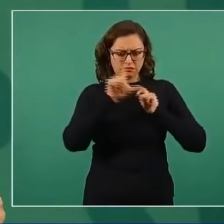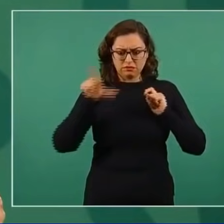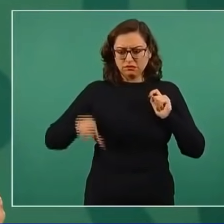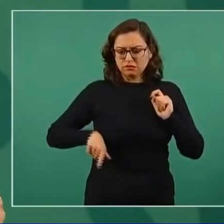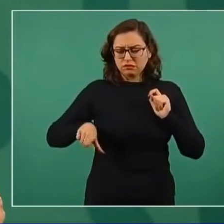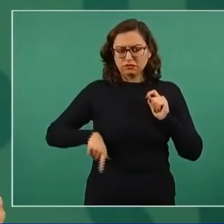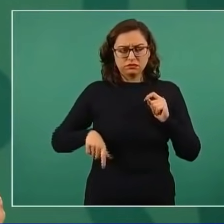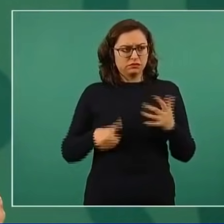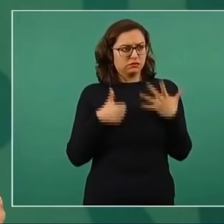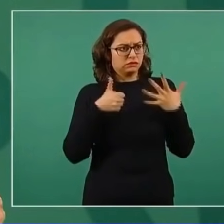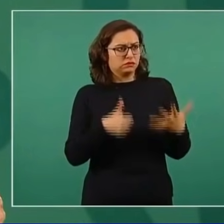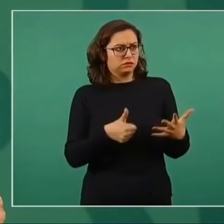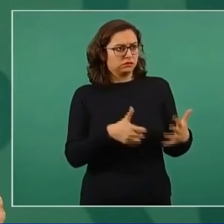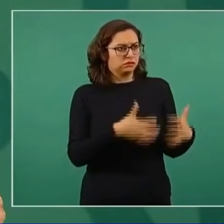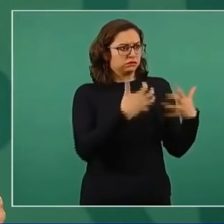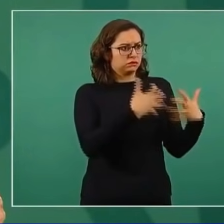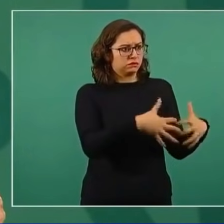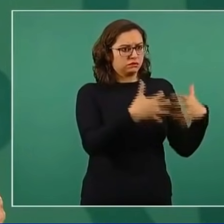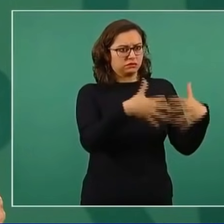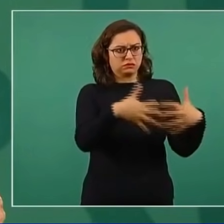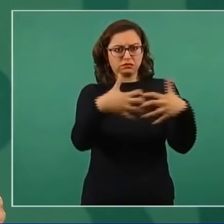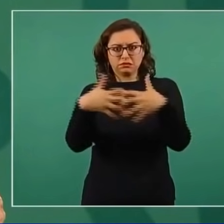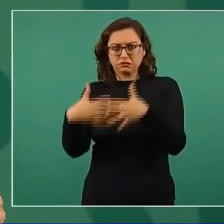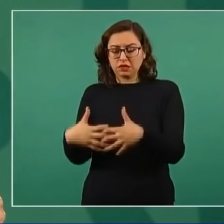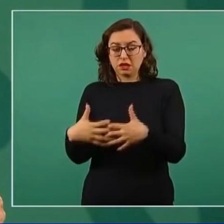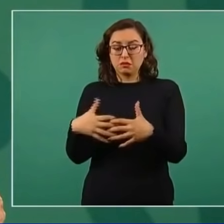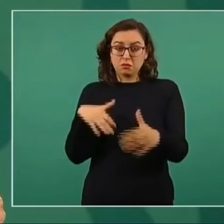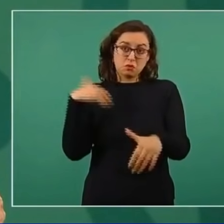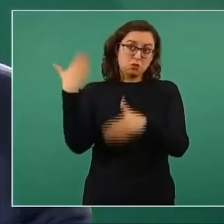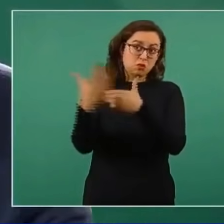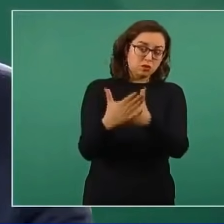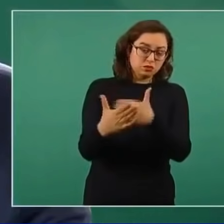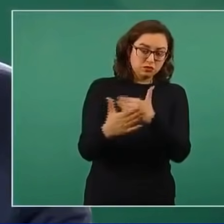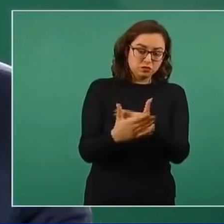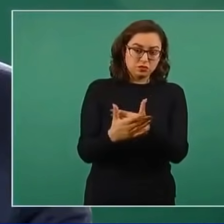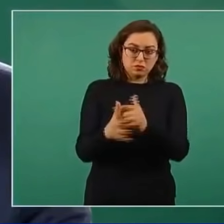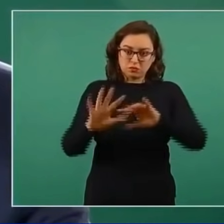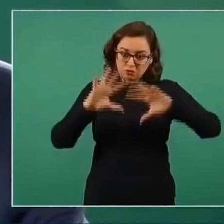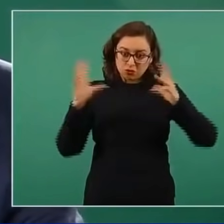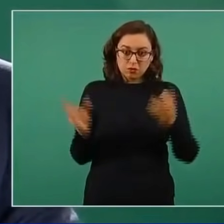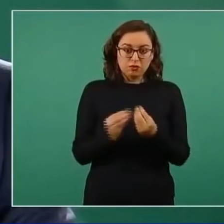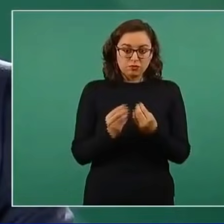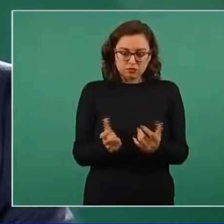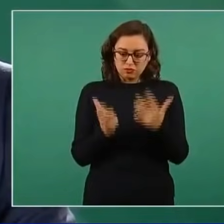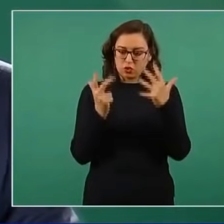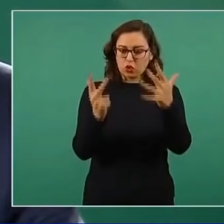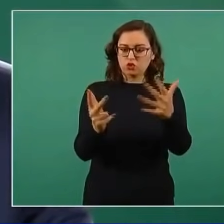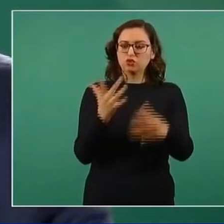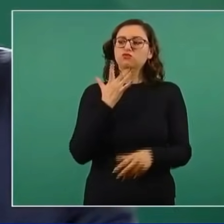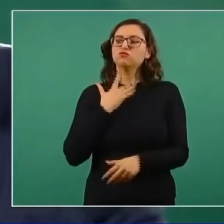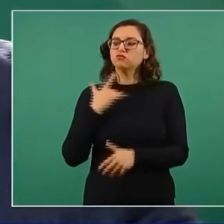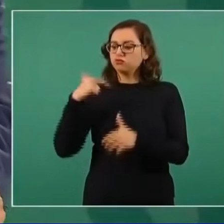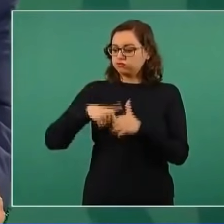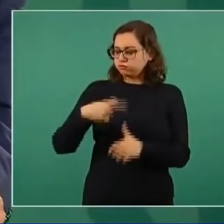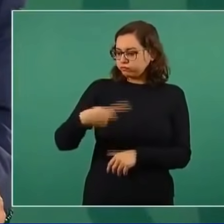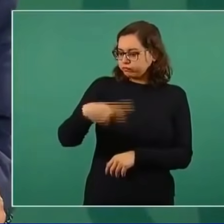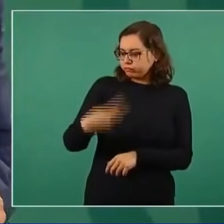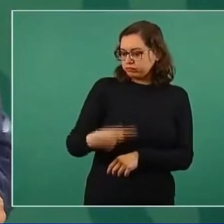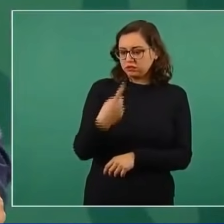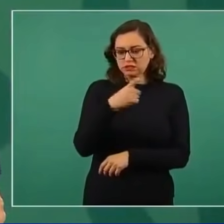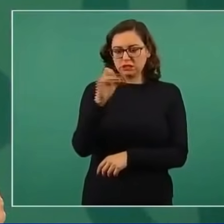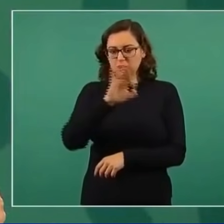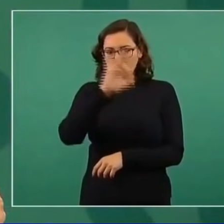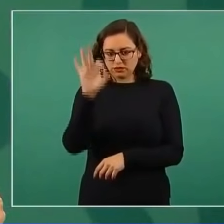refinerías. Y lo más importante es que vamos a tener capacidad para procesar toda nuestra materia prima. También es